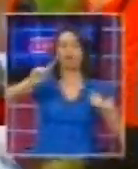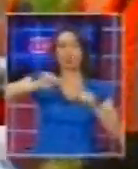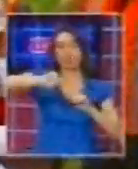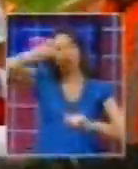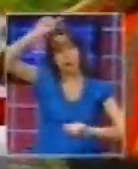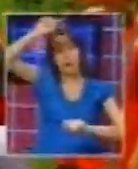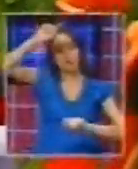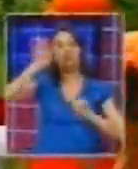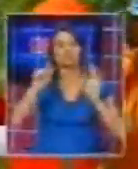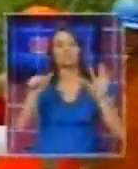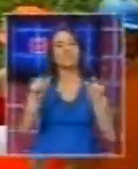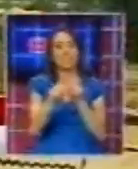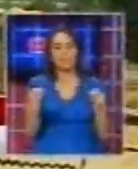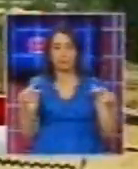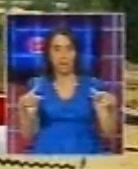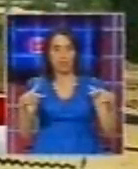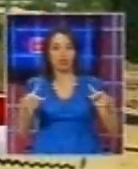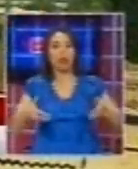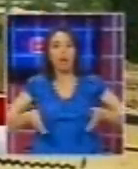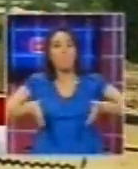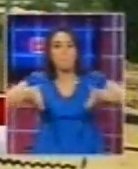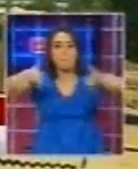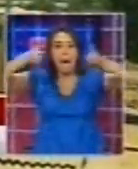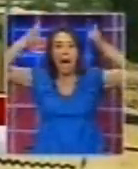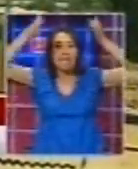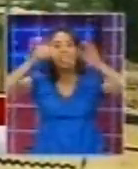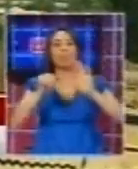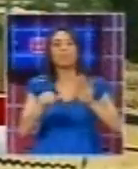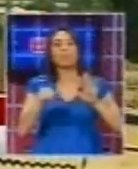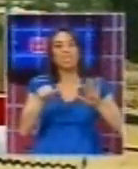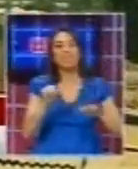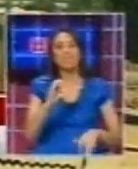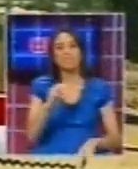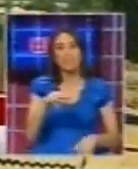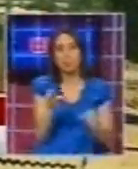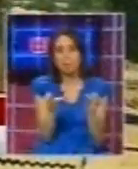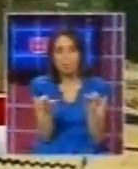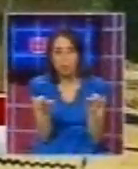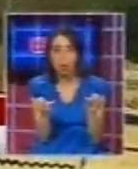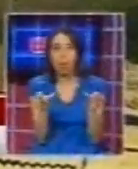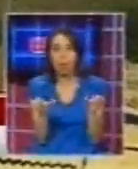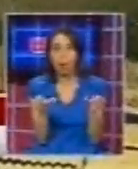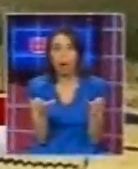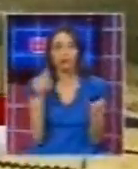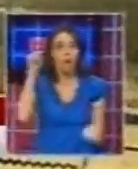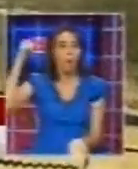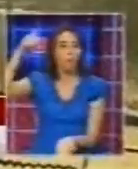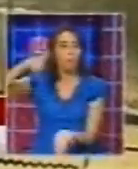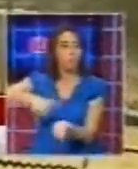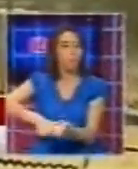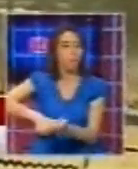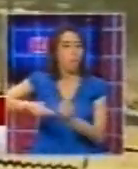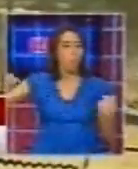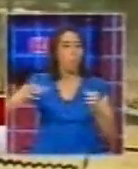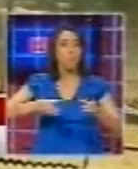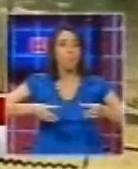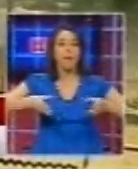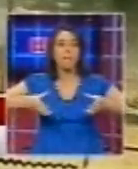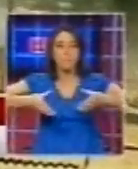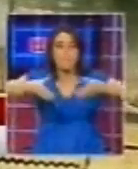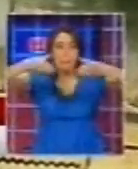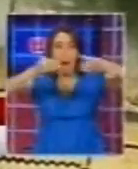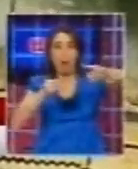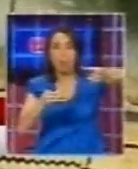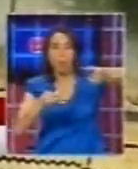6 metros de diámetro, cuyas paredes medían 16 centímetros. Era bastante grueso las paredes de este silo, lo cual